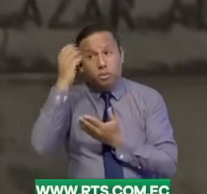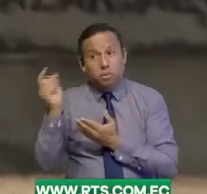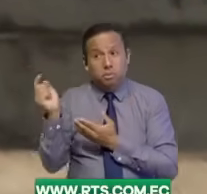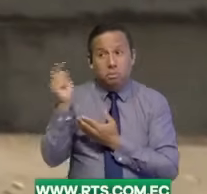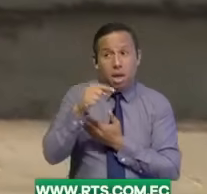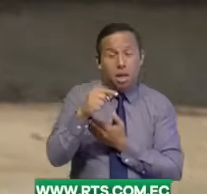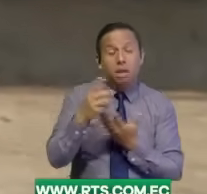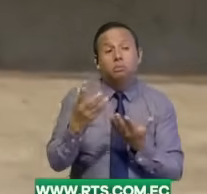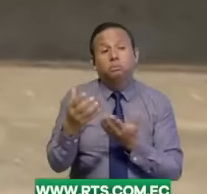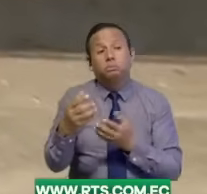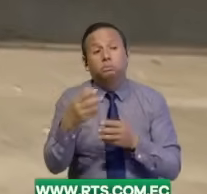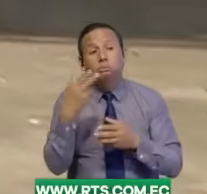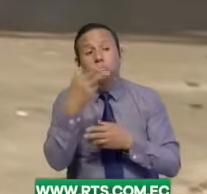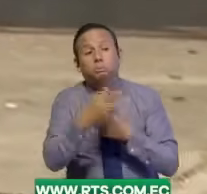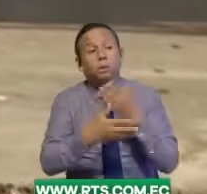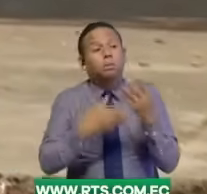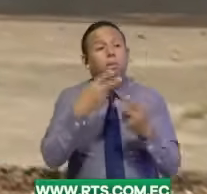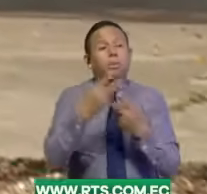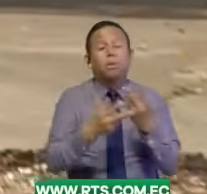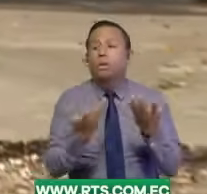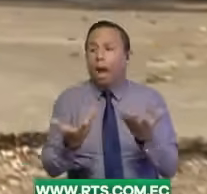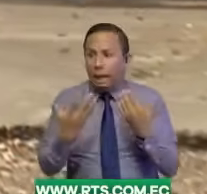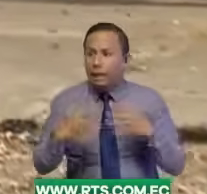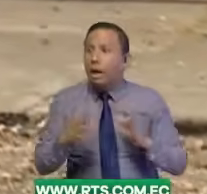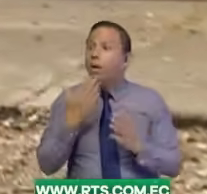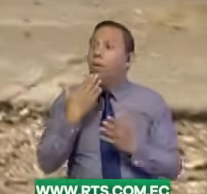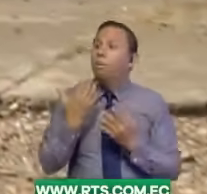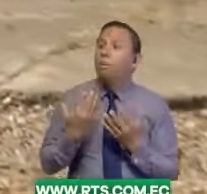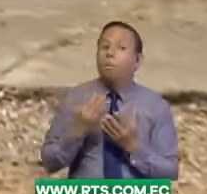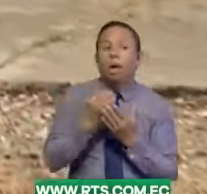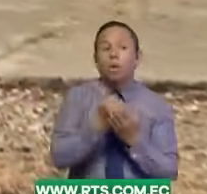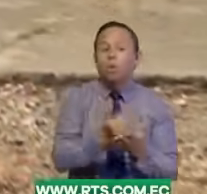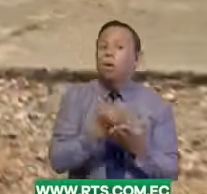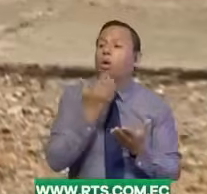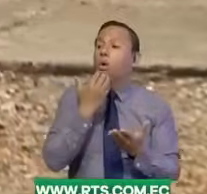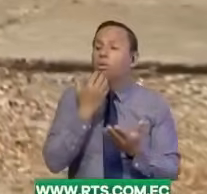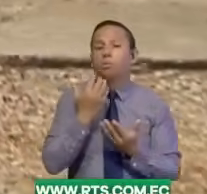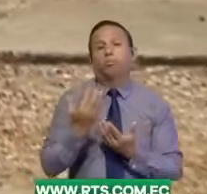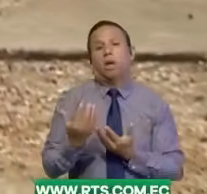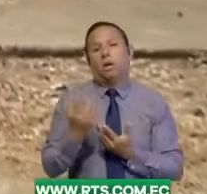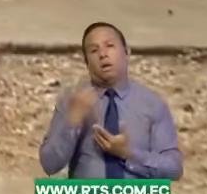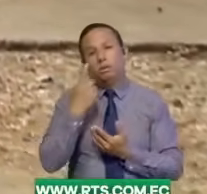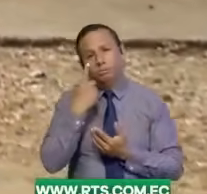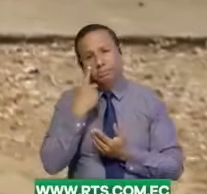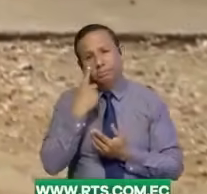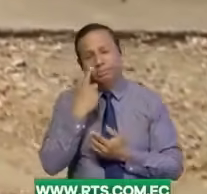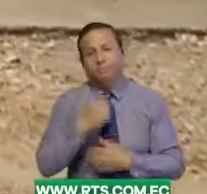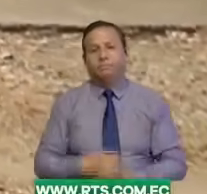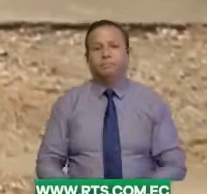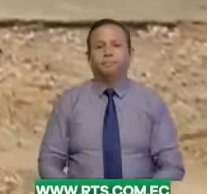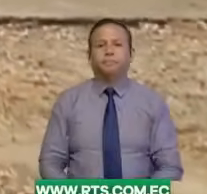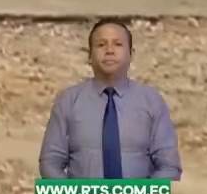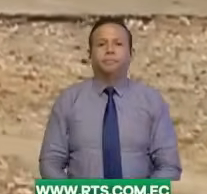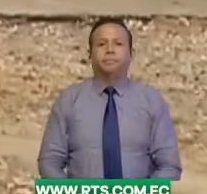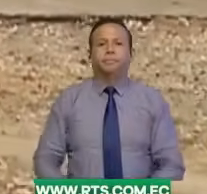se concreten aquellas visitas a los planteles educativos, informó Adriana Peralta.